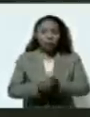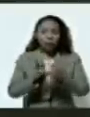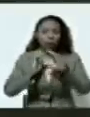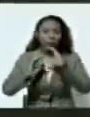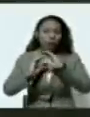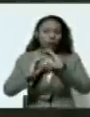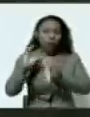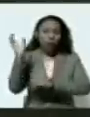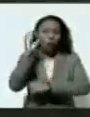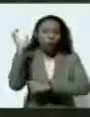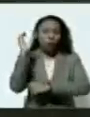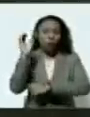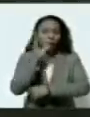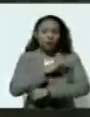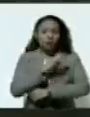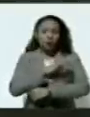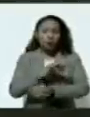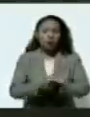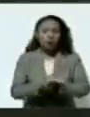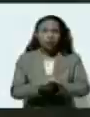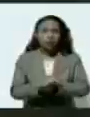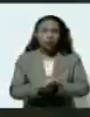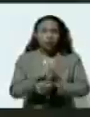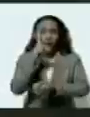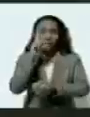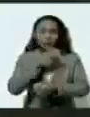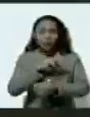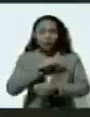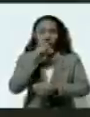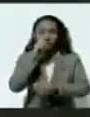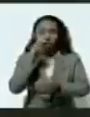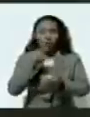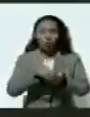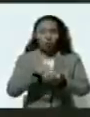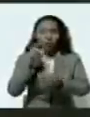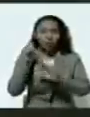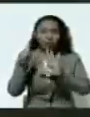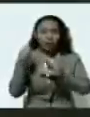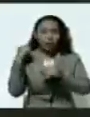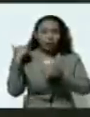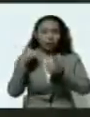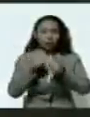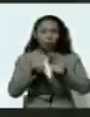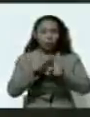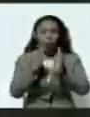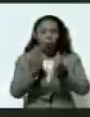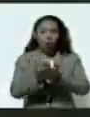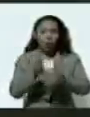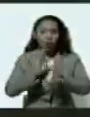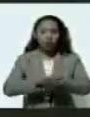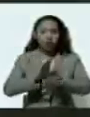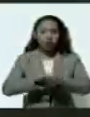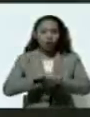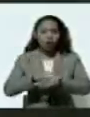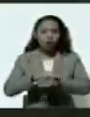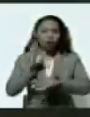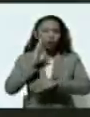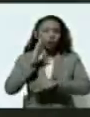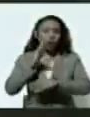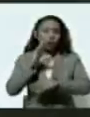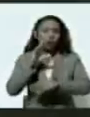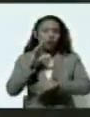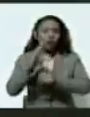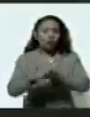comunicación colombiano, a un señor que desde el año 2006 se le venía haciendo seguimiento en el planeta entero por el delito de